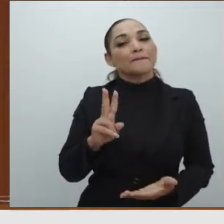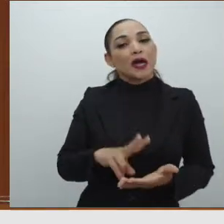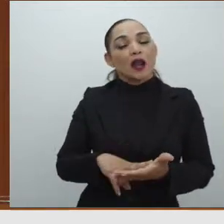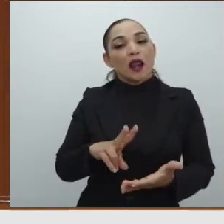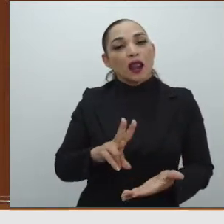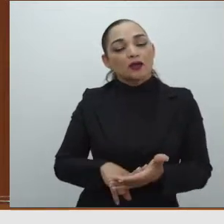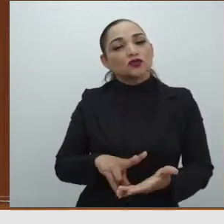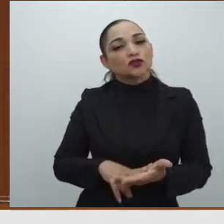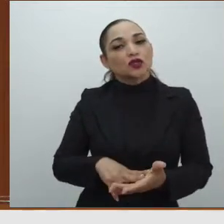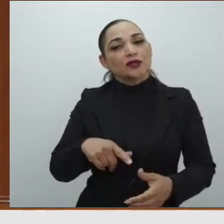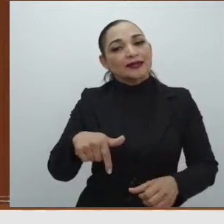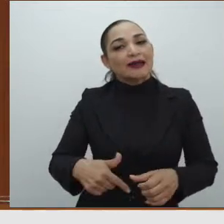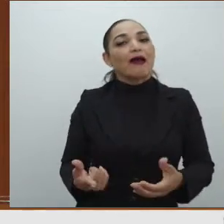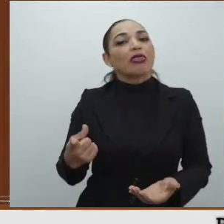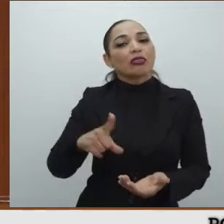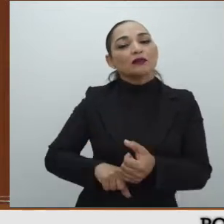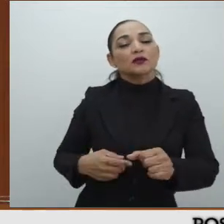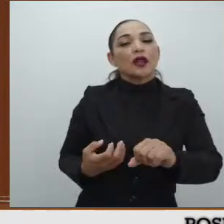gente.